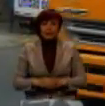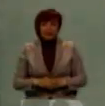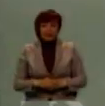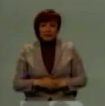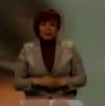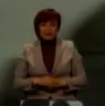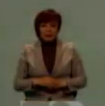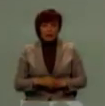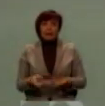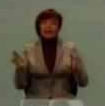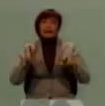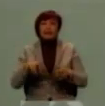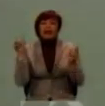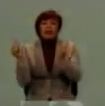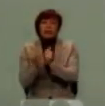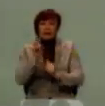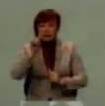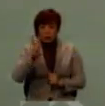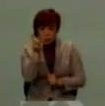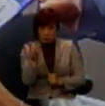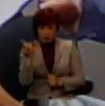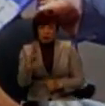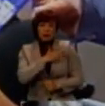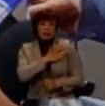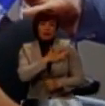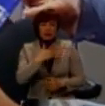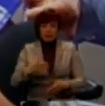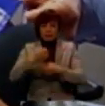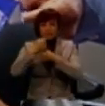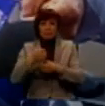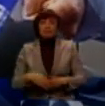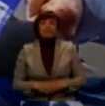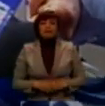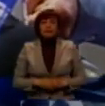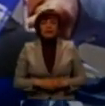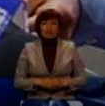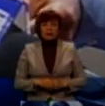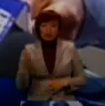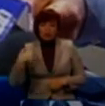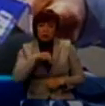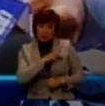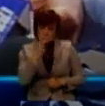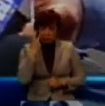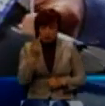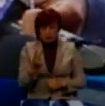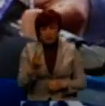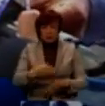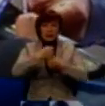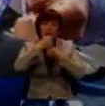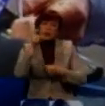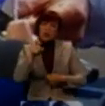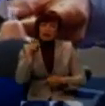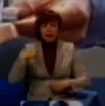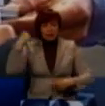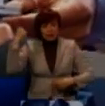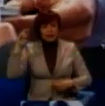en su celda lo acompañan 2 escoltas de su confianza. Sin duda no podemos dejar de contemplar la seguridad a la que tiene derecho